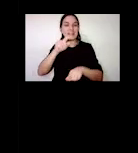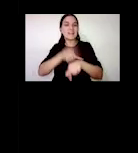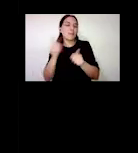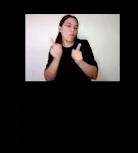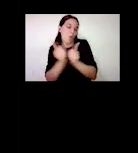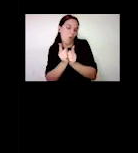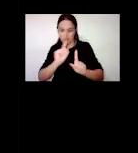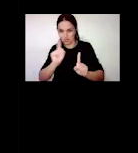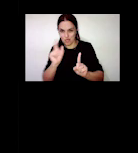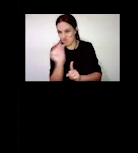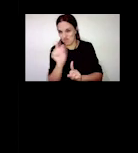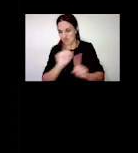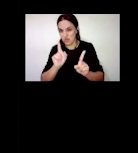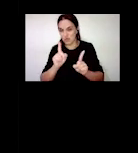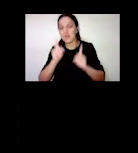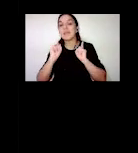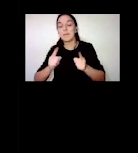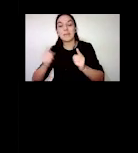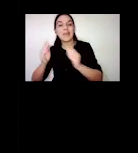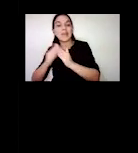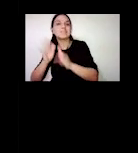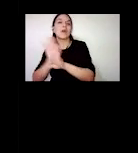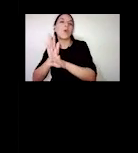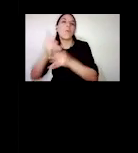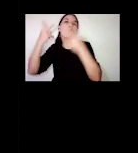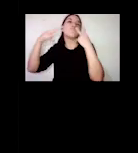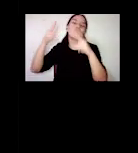temporario, ni inmuebles destinados a recreo.